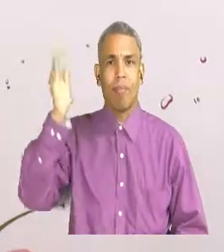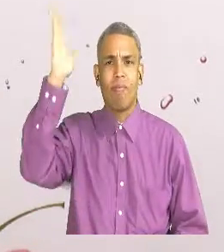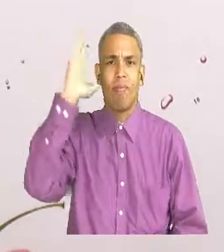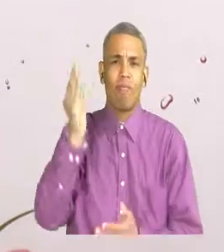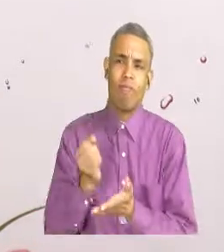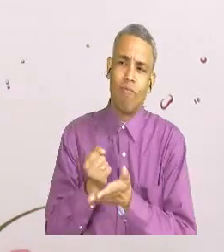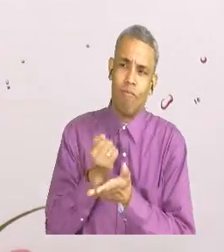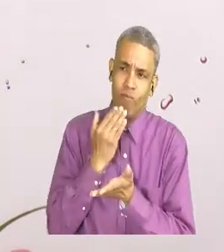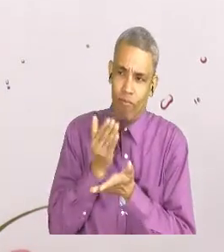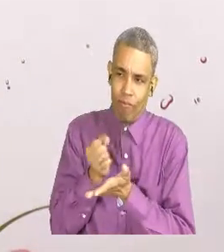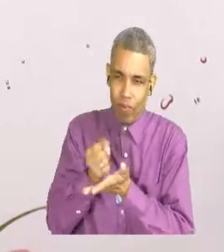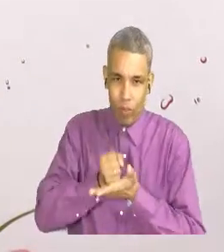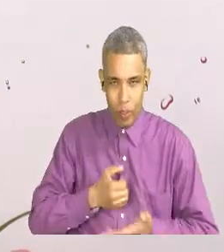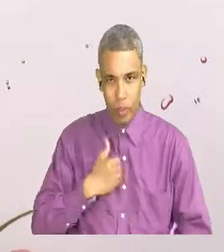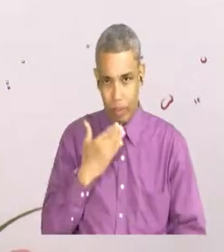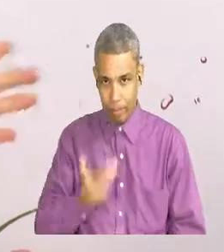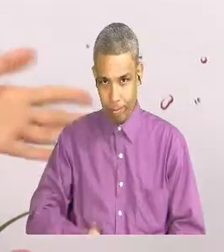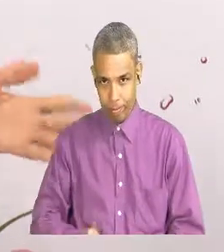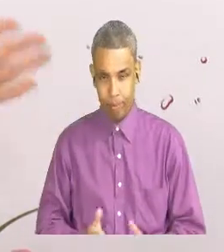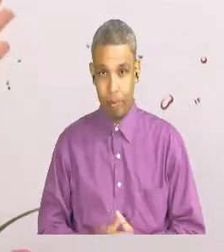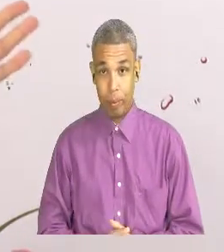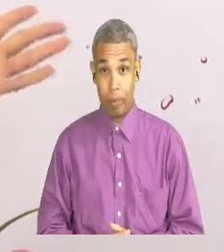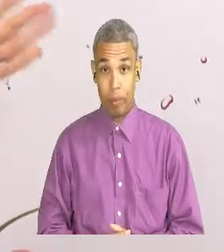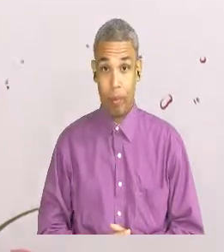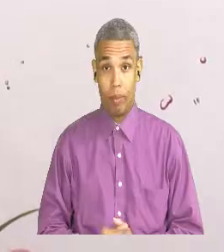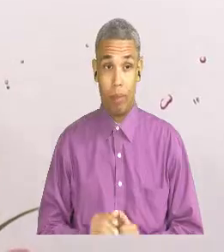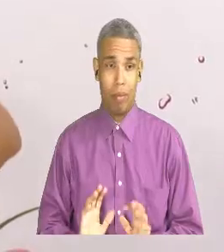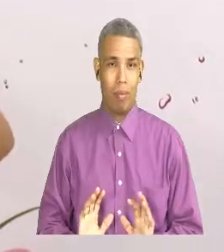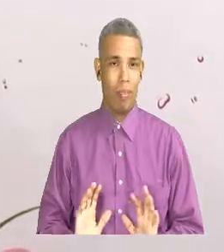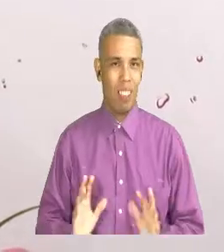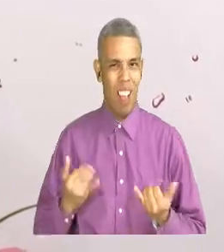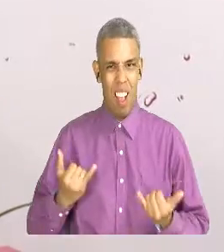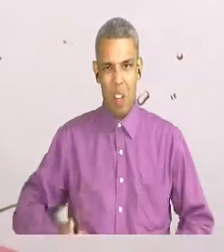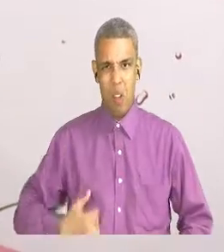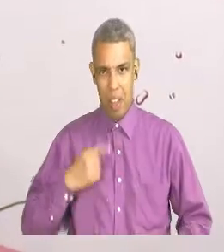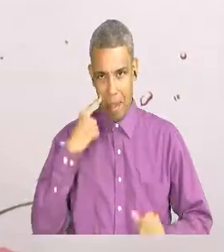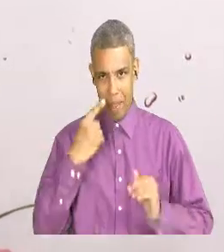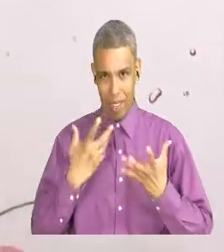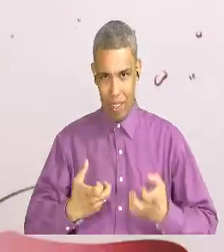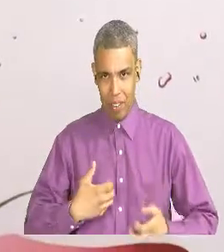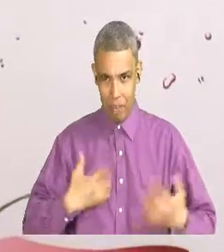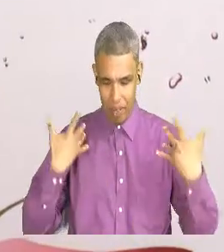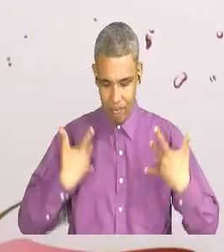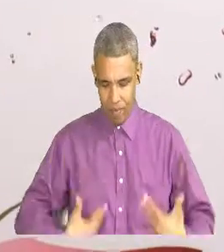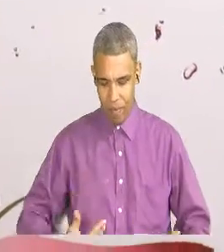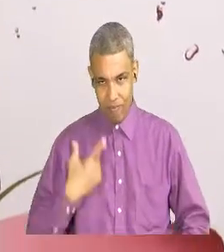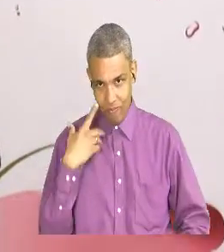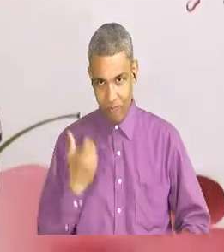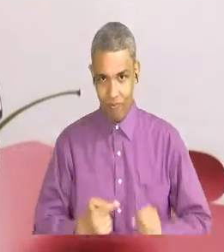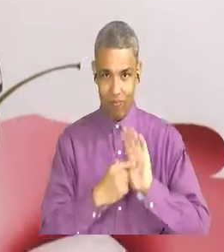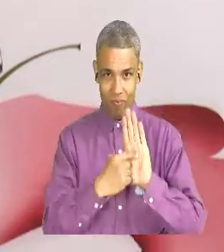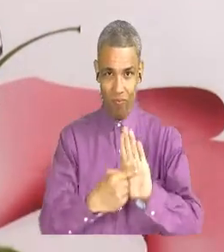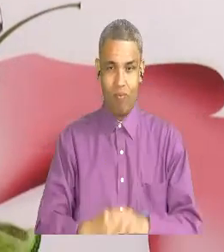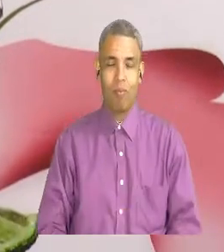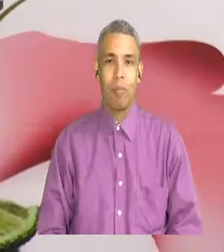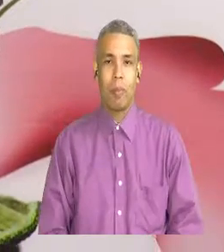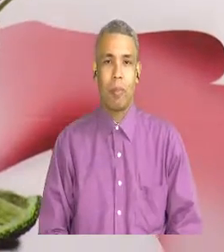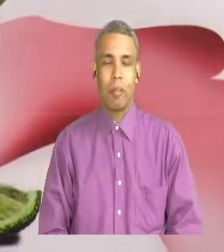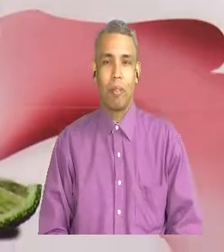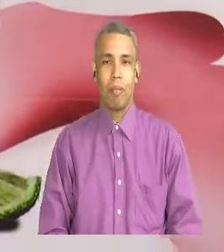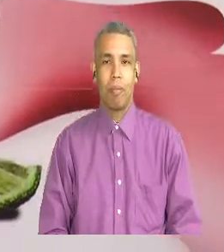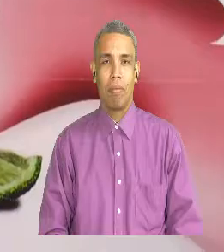estar aquí con todos ustedes. Pero sin tanto preámbulo, yo quiero que me miren aquí. Mi pintica bien linda, bien hermosa, porque desde ya las quiero invitar